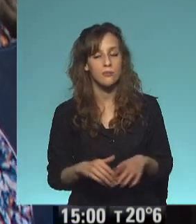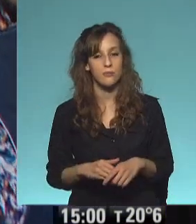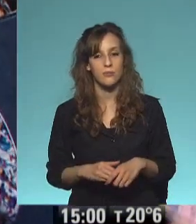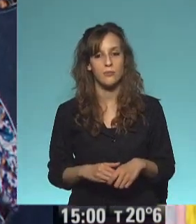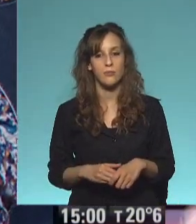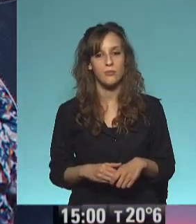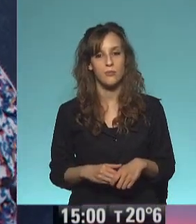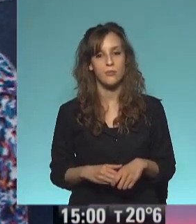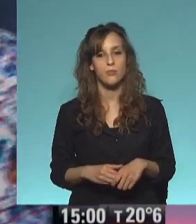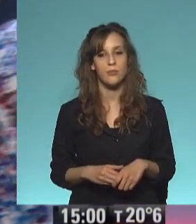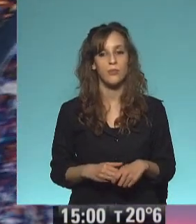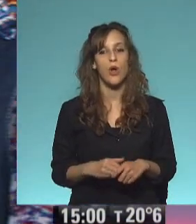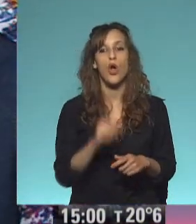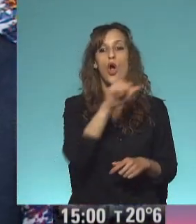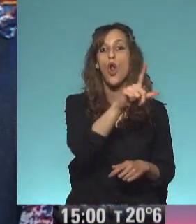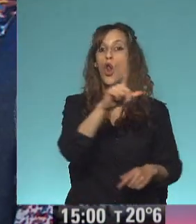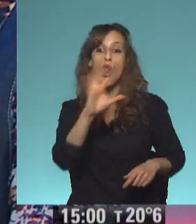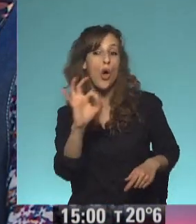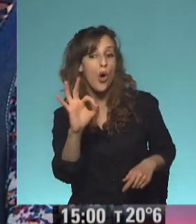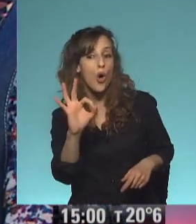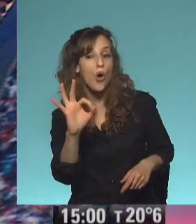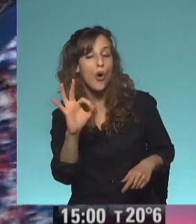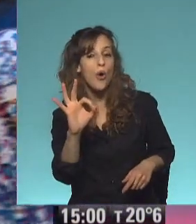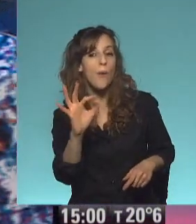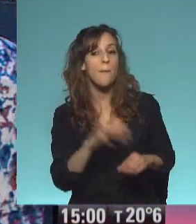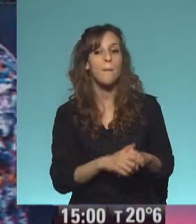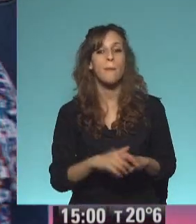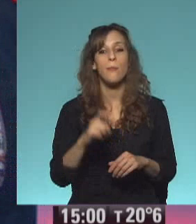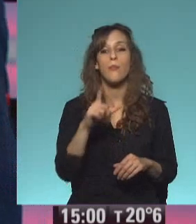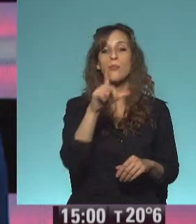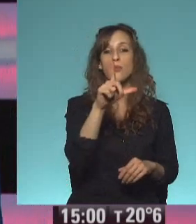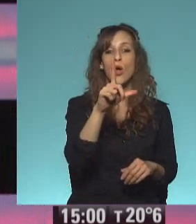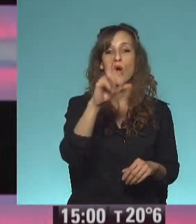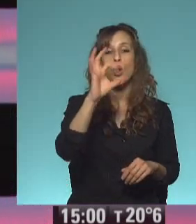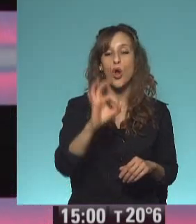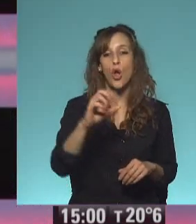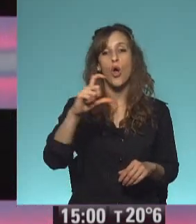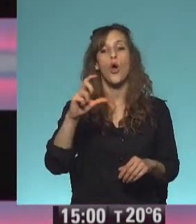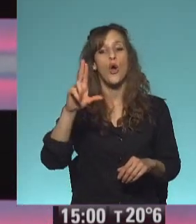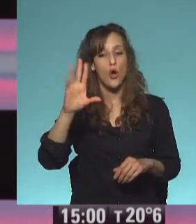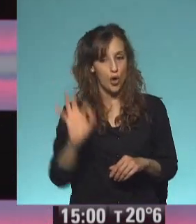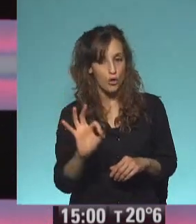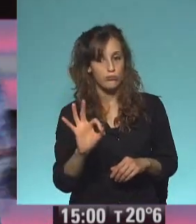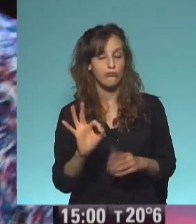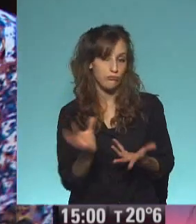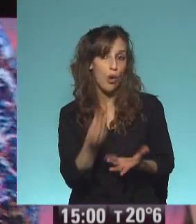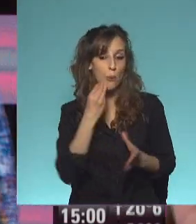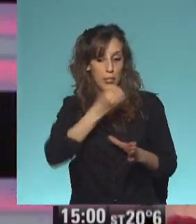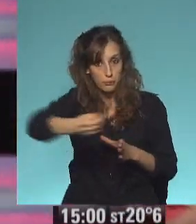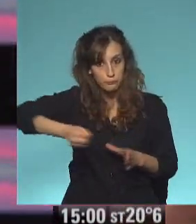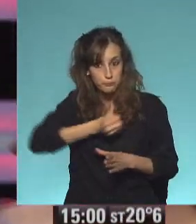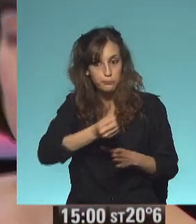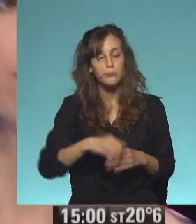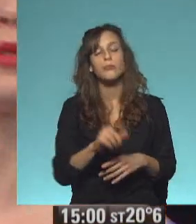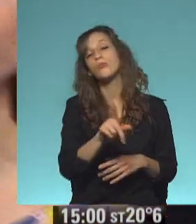que empiezan con lo. Con lo. Lo. Locro, dice. Locro, muy bien. Se le viene el locro al toque a la cara. Muy